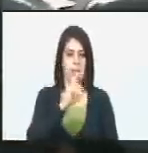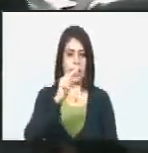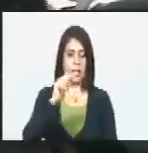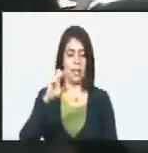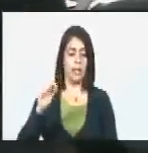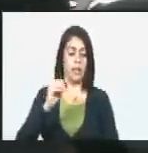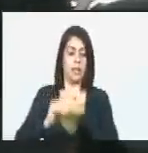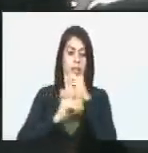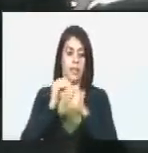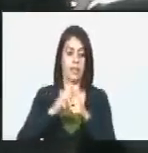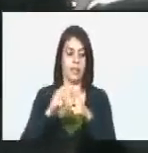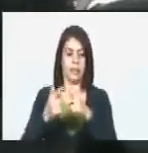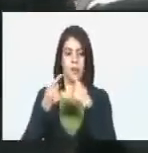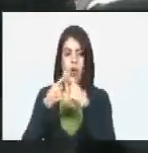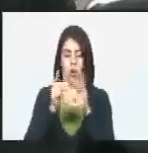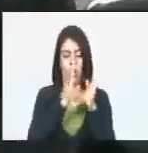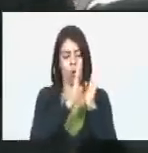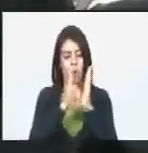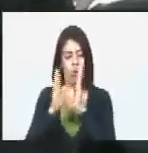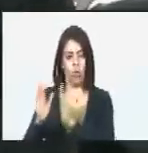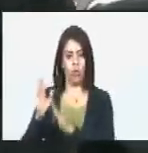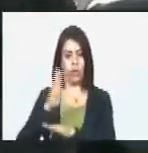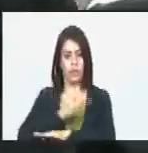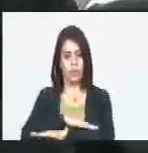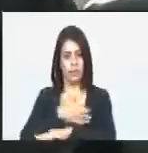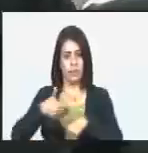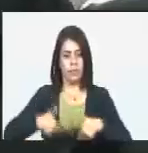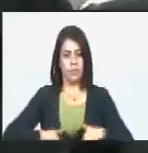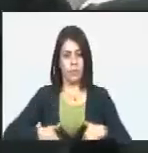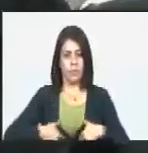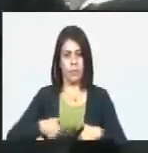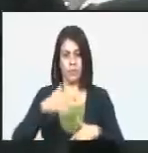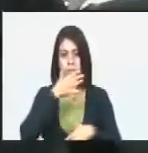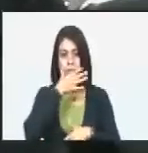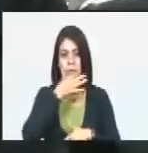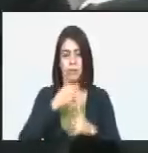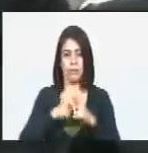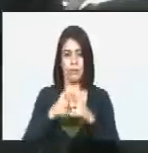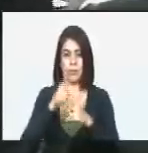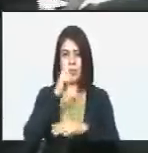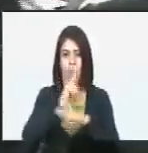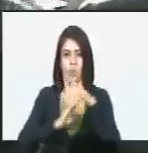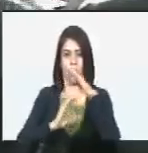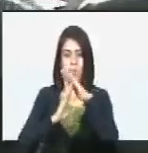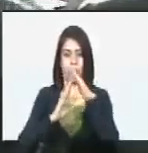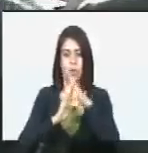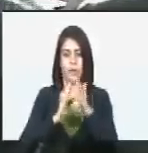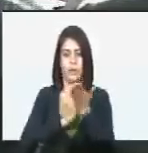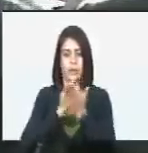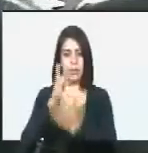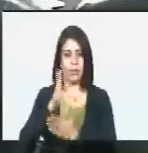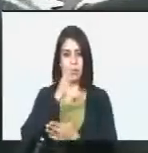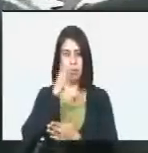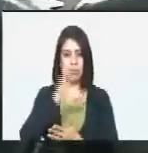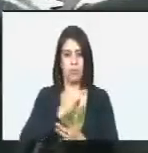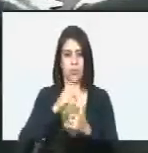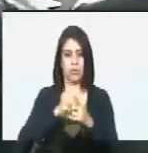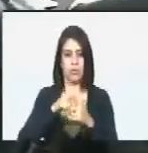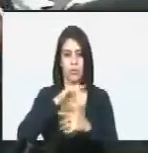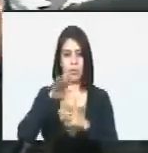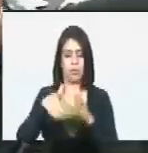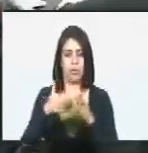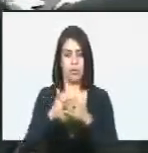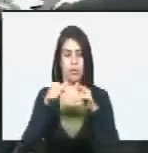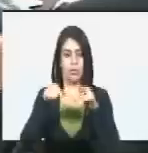con disciplina, con sencillez, con humildad, y siguió ratificando